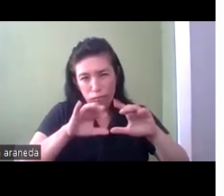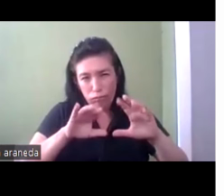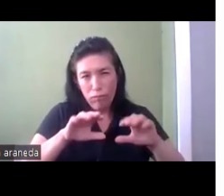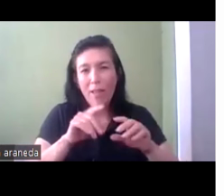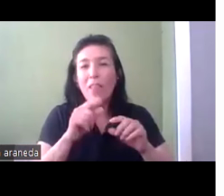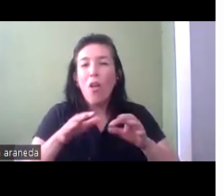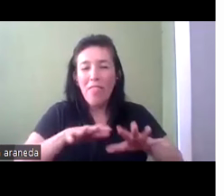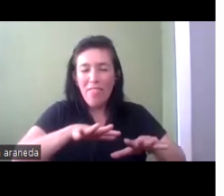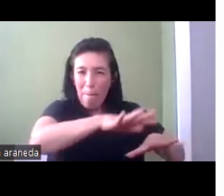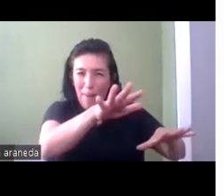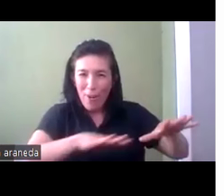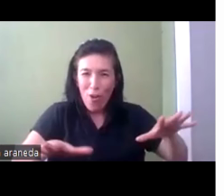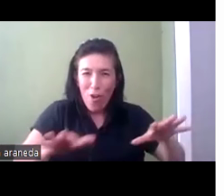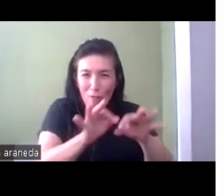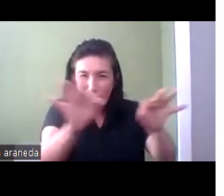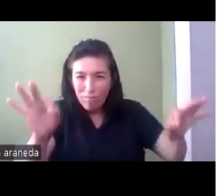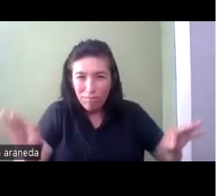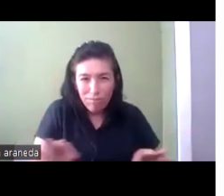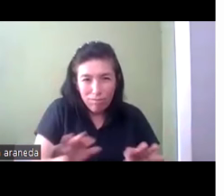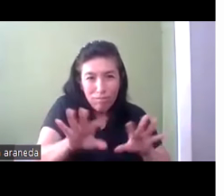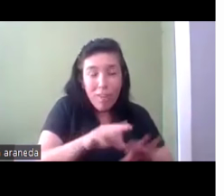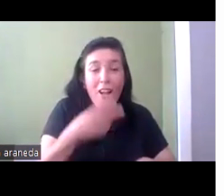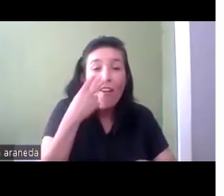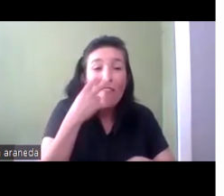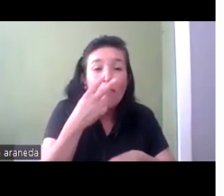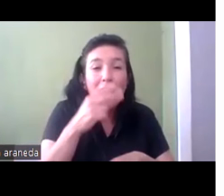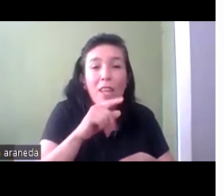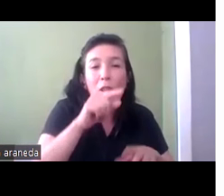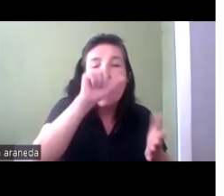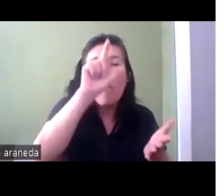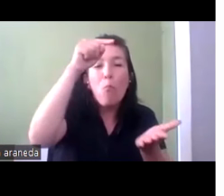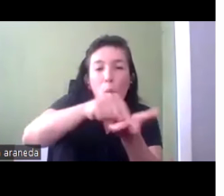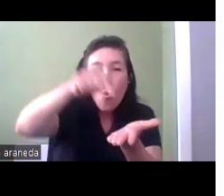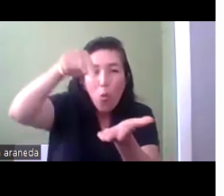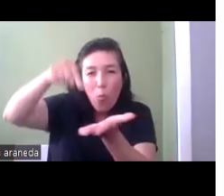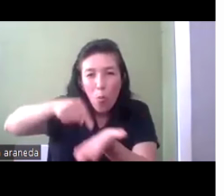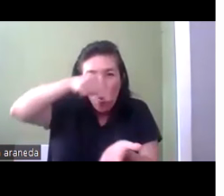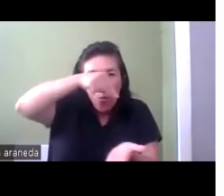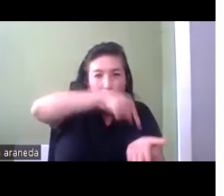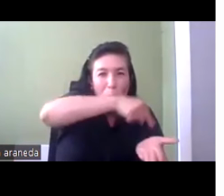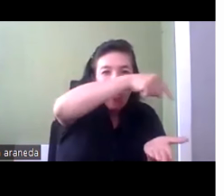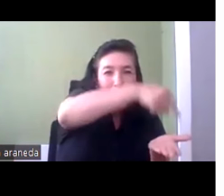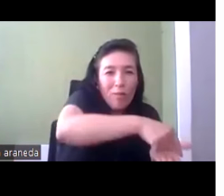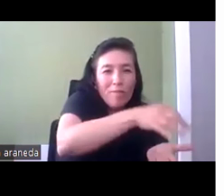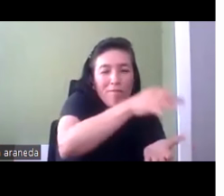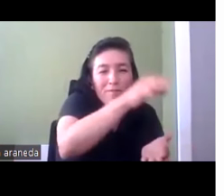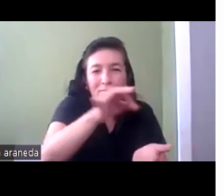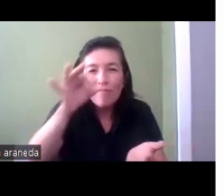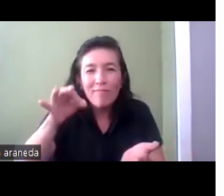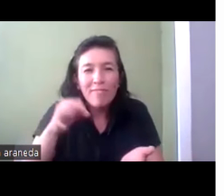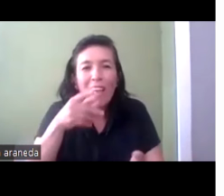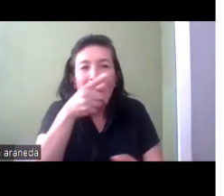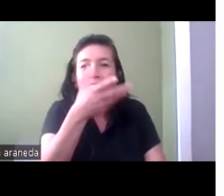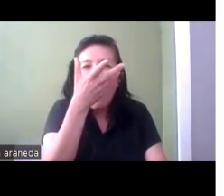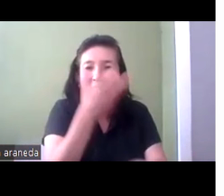planos topográficos en donde se puede ver la magnitud, extensión y emplazamiento de las unidades arqueológicas que han